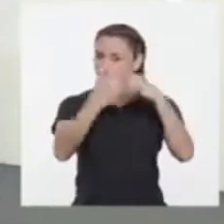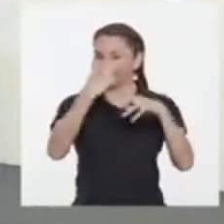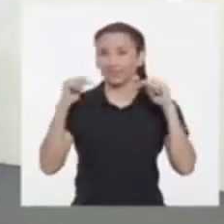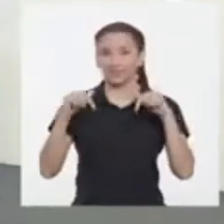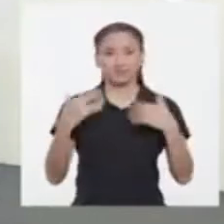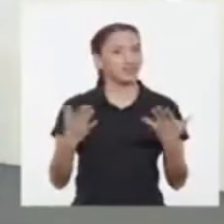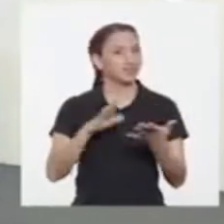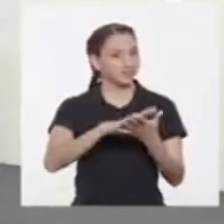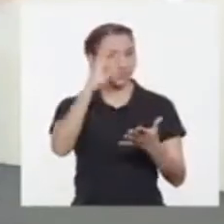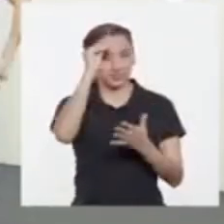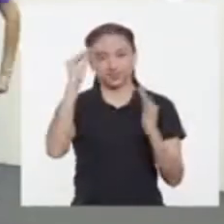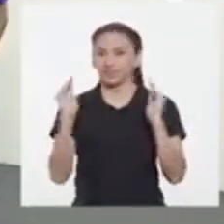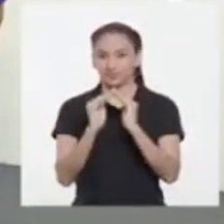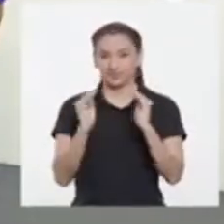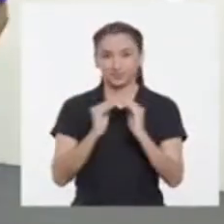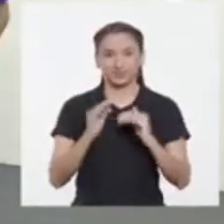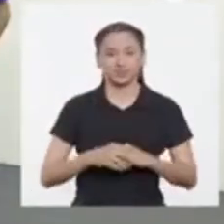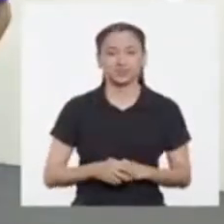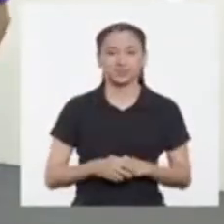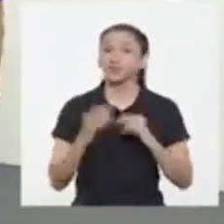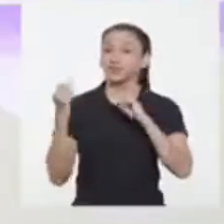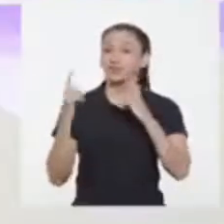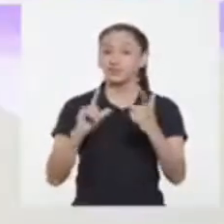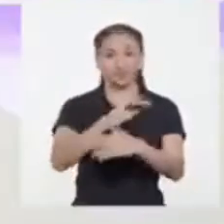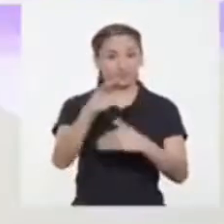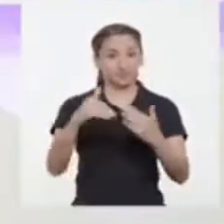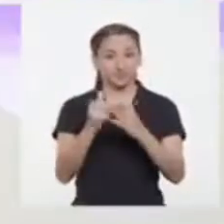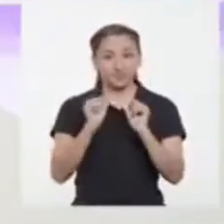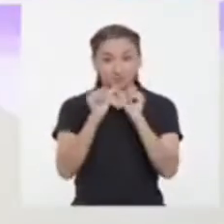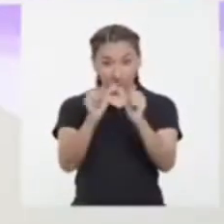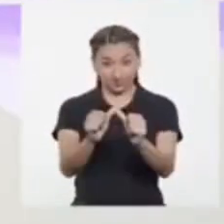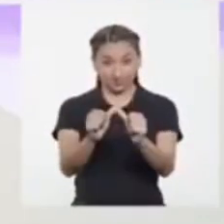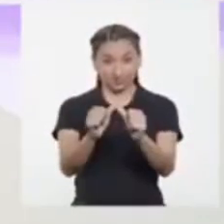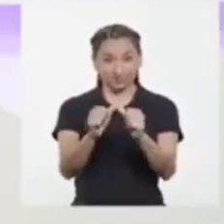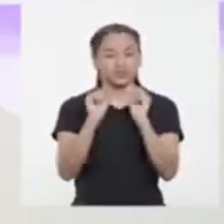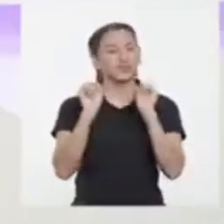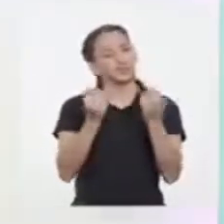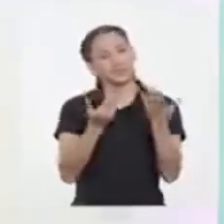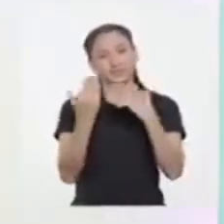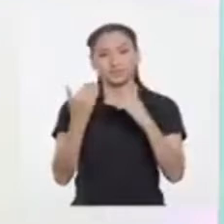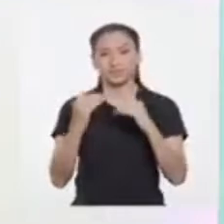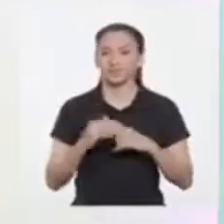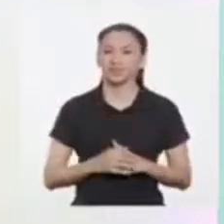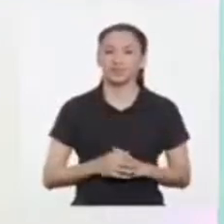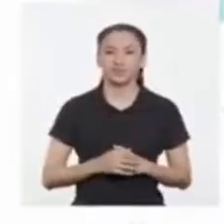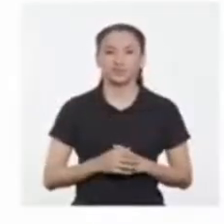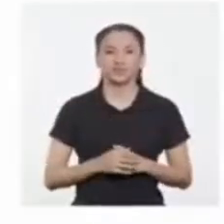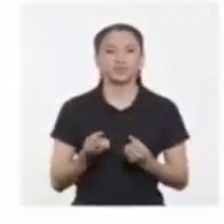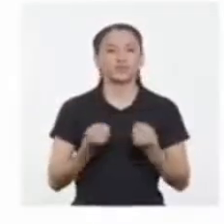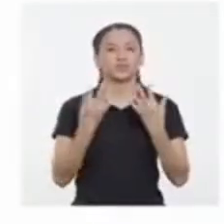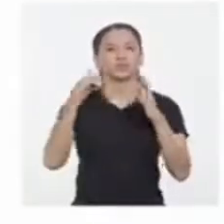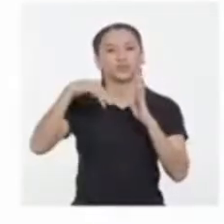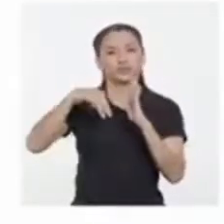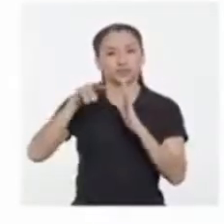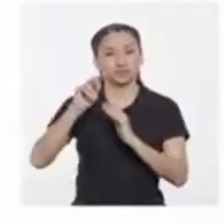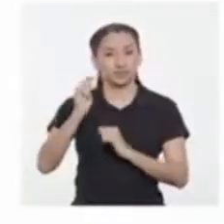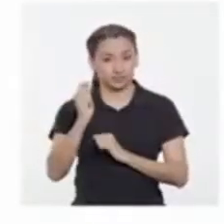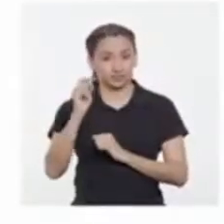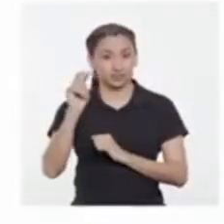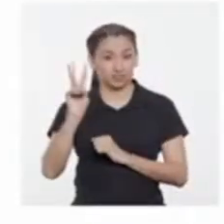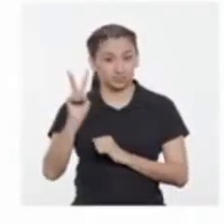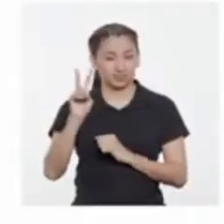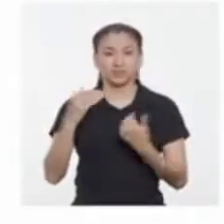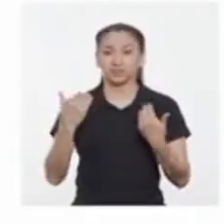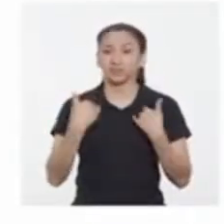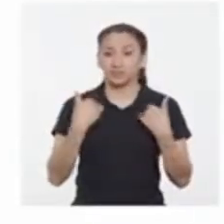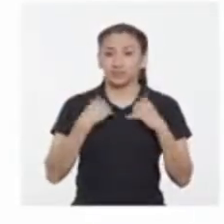Ya estamos de vuelta aquí en Aprendo en Casa. ¿Listas y listos para seguir? Pues vamos con todo. ¿Cuántos metros